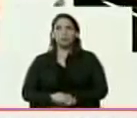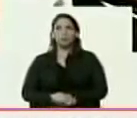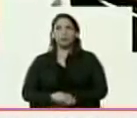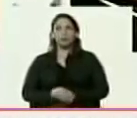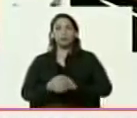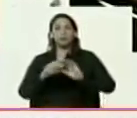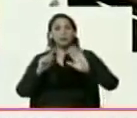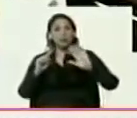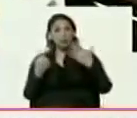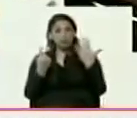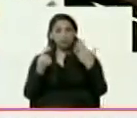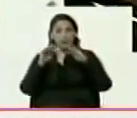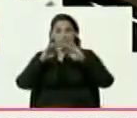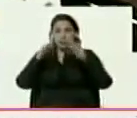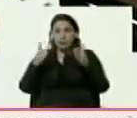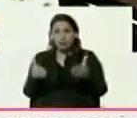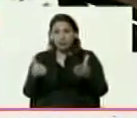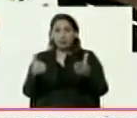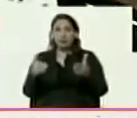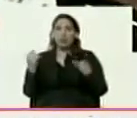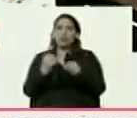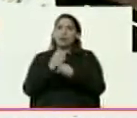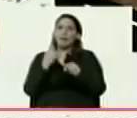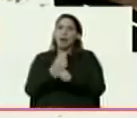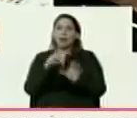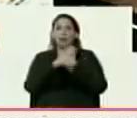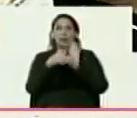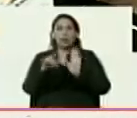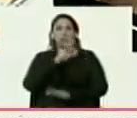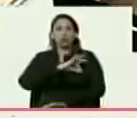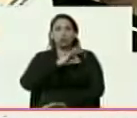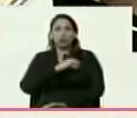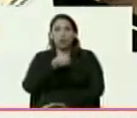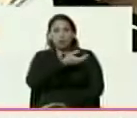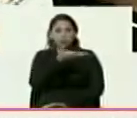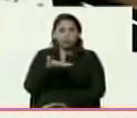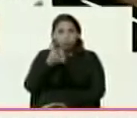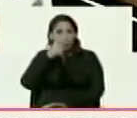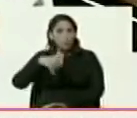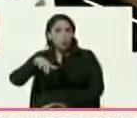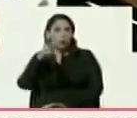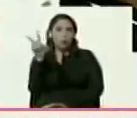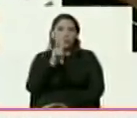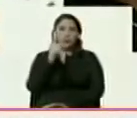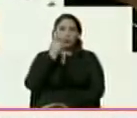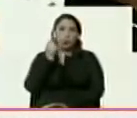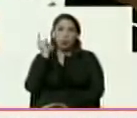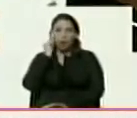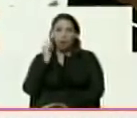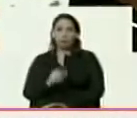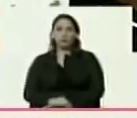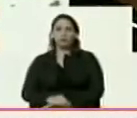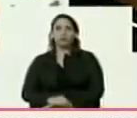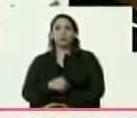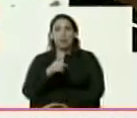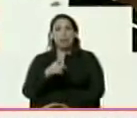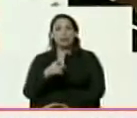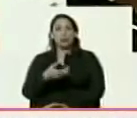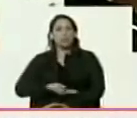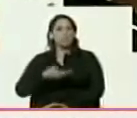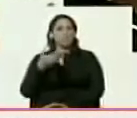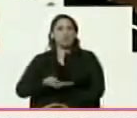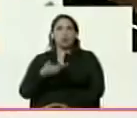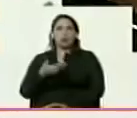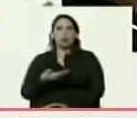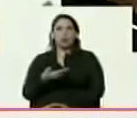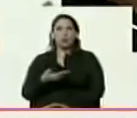lugar, una mesa para trabajar los derechos sociales de todas las venezolanas y de todos los venezolanos. Ese es un signo fundamental